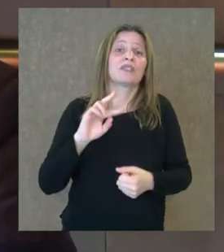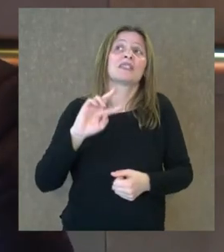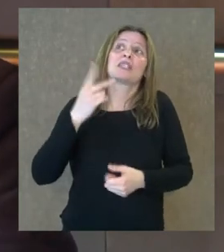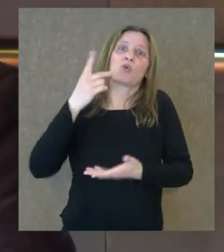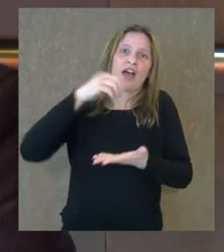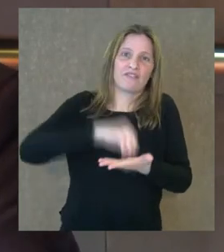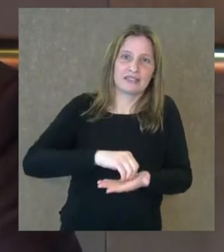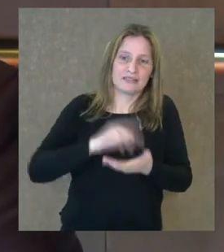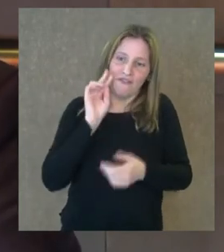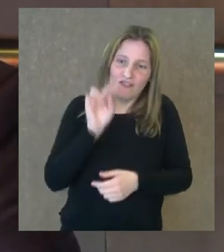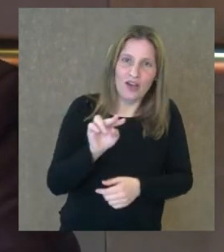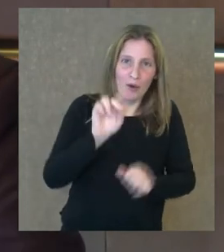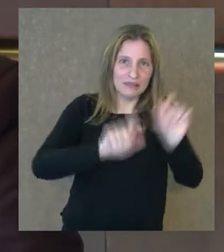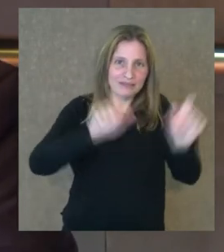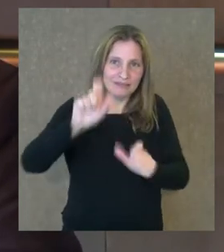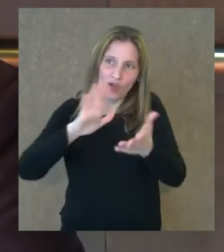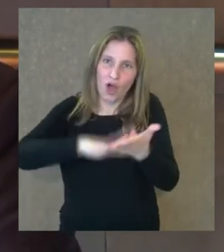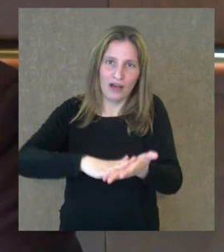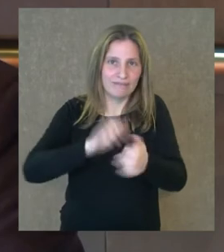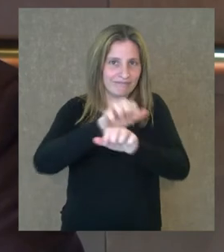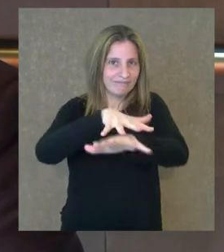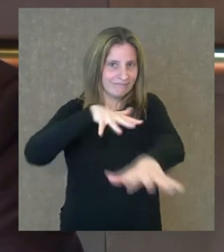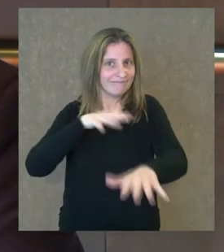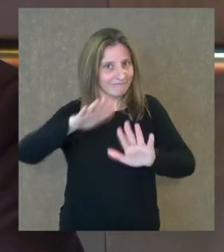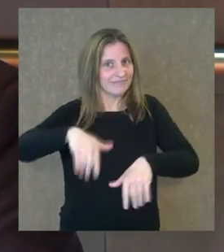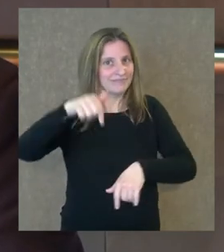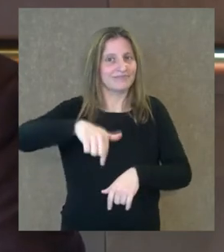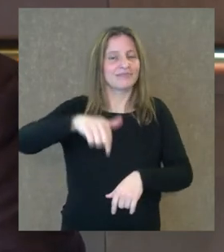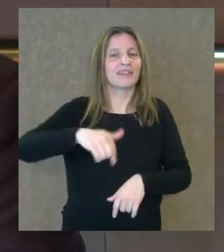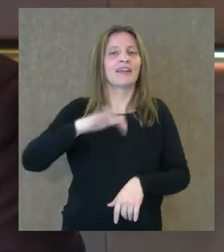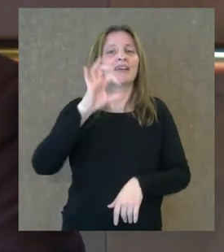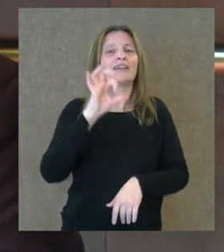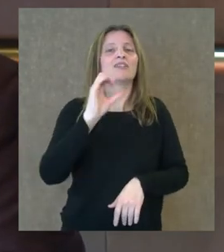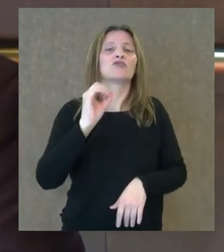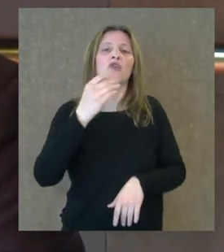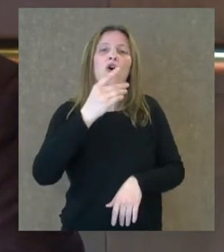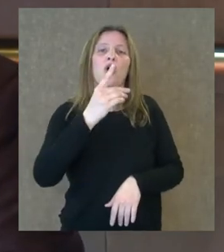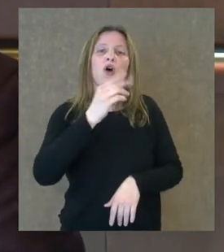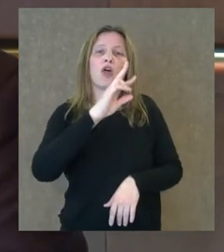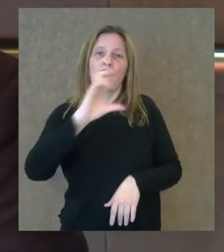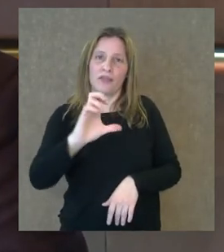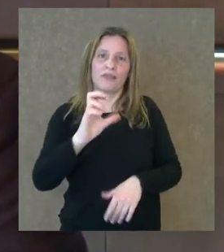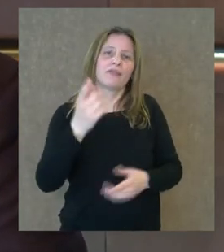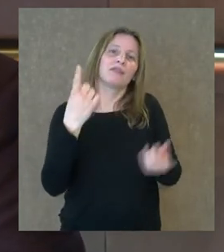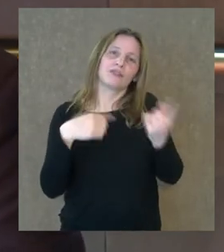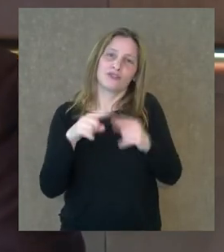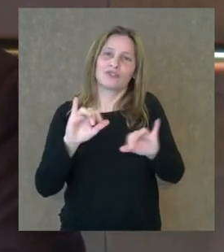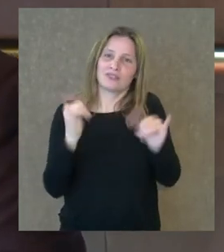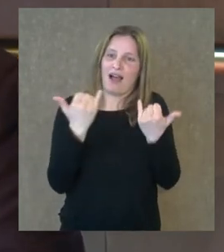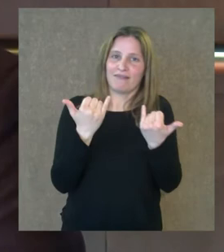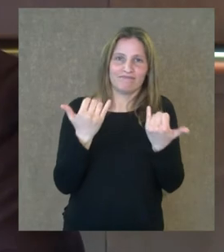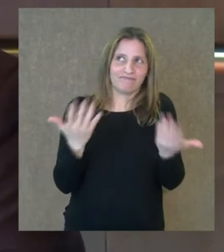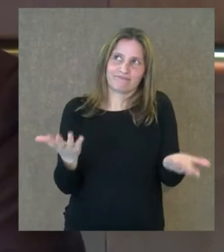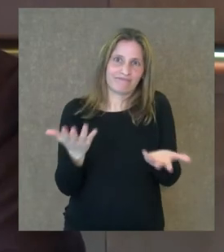este va a ser mi segundo encuentro con el público en este caso en el auditorio del sodre así que bueno ya